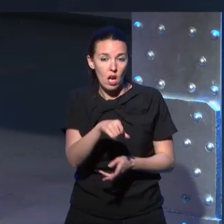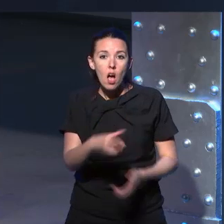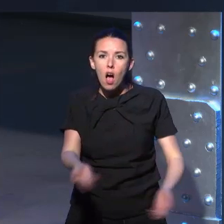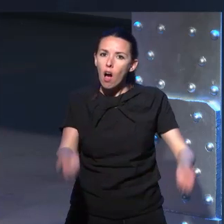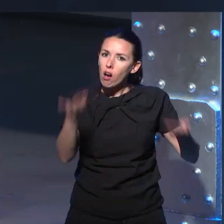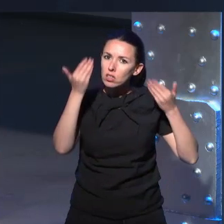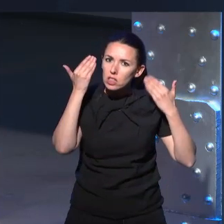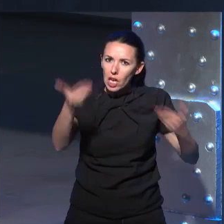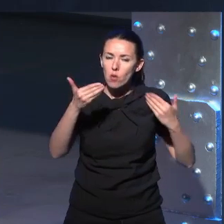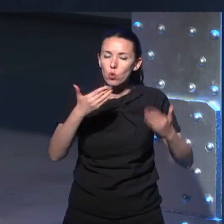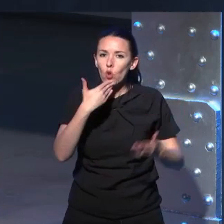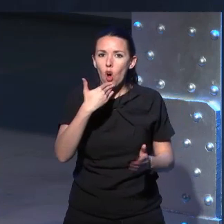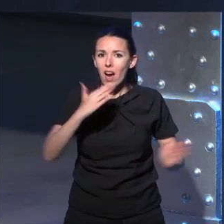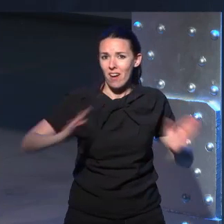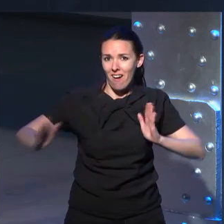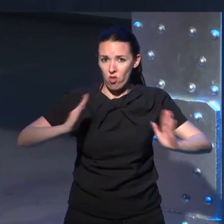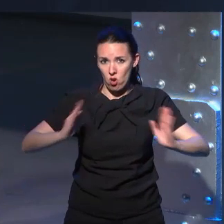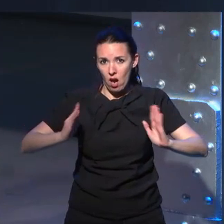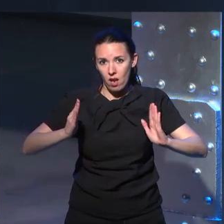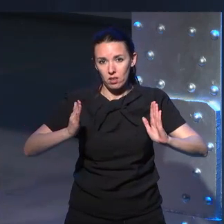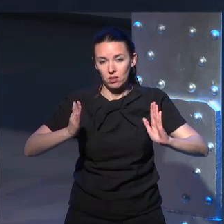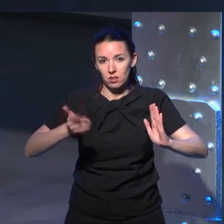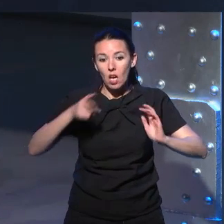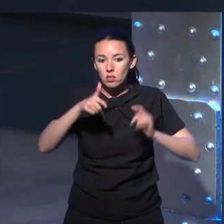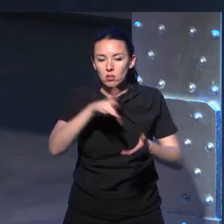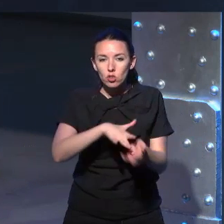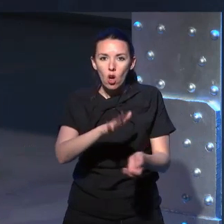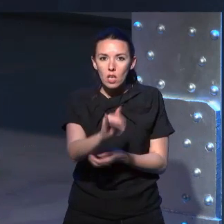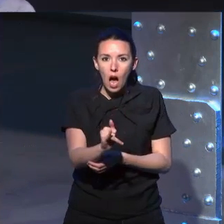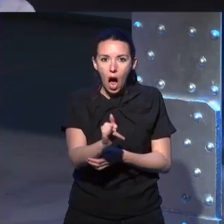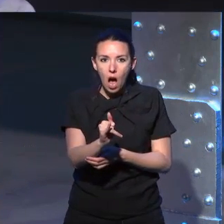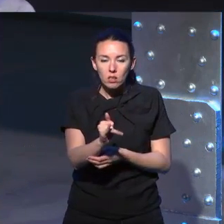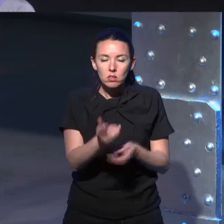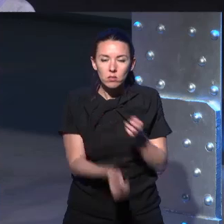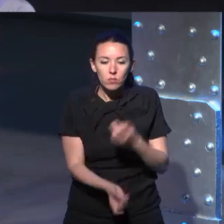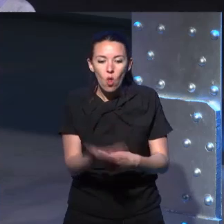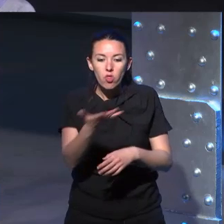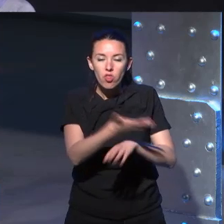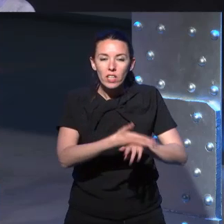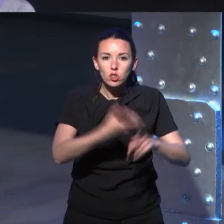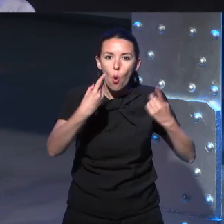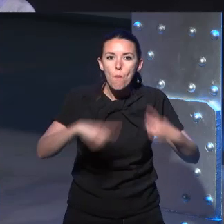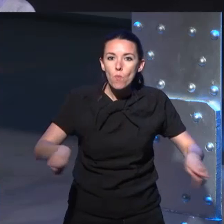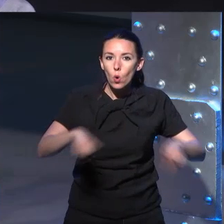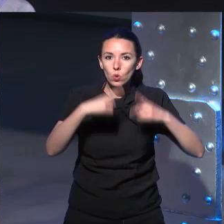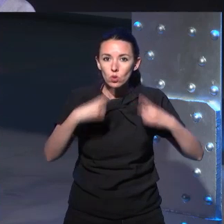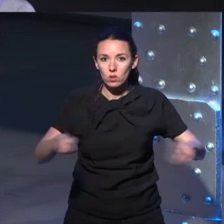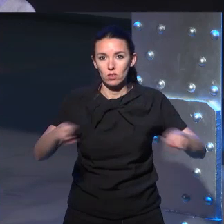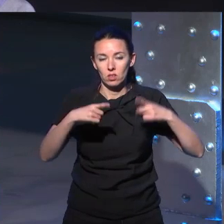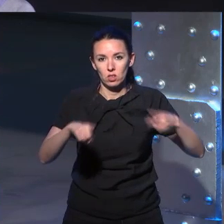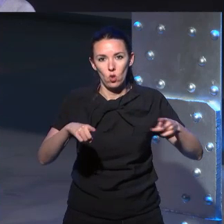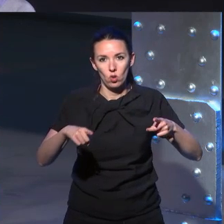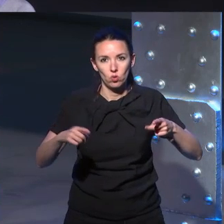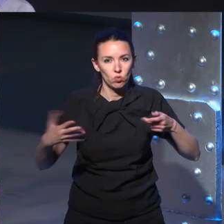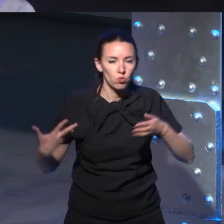tributo generacional y se data la aparición de discos y músicos que, como